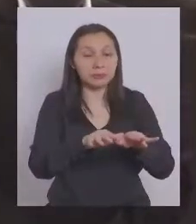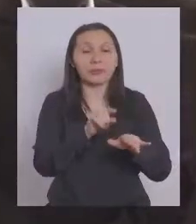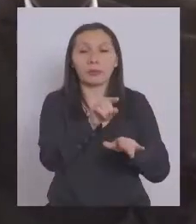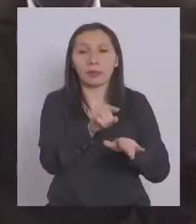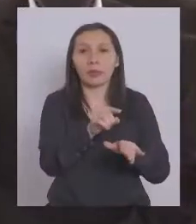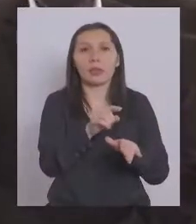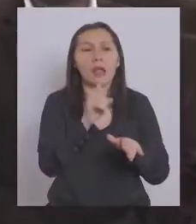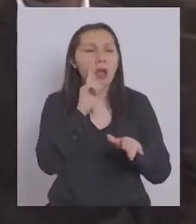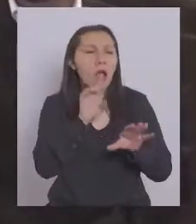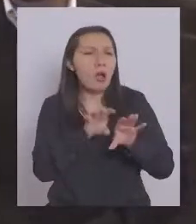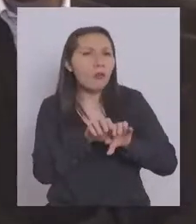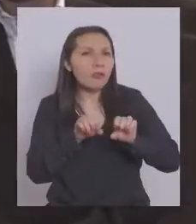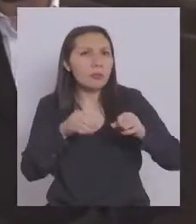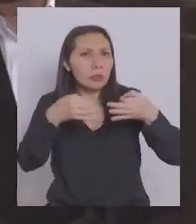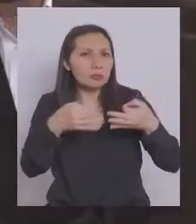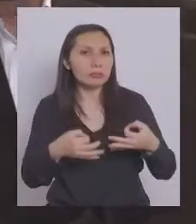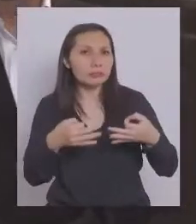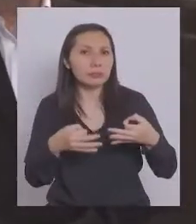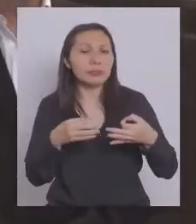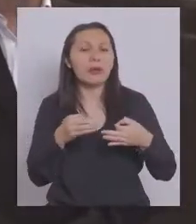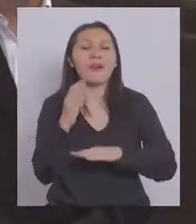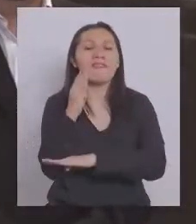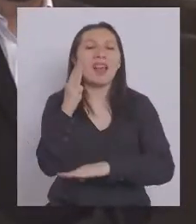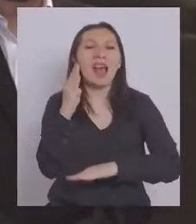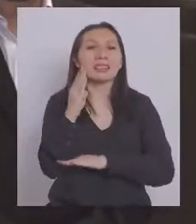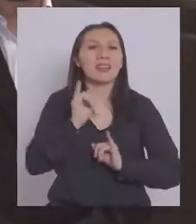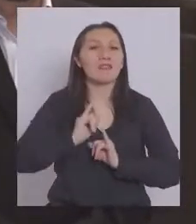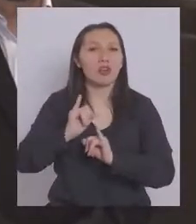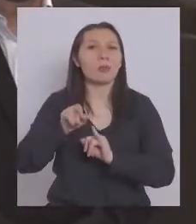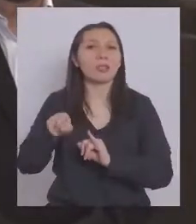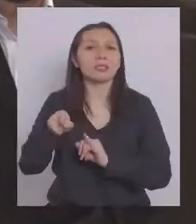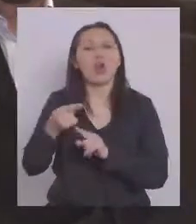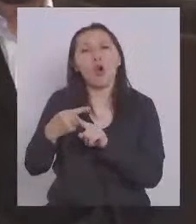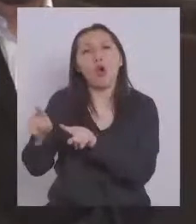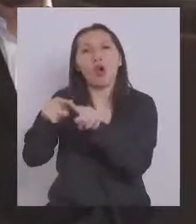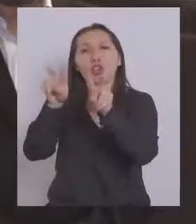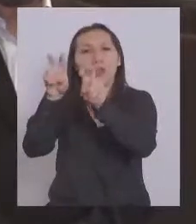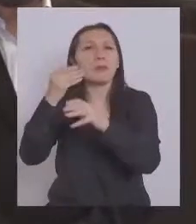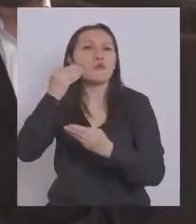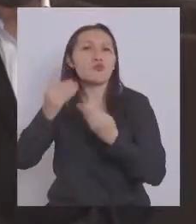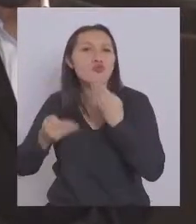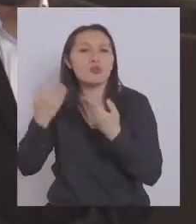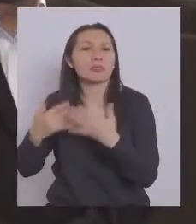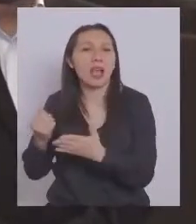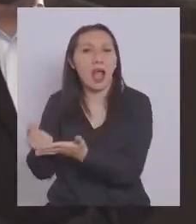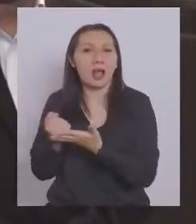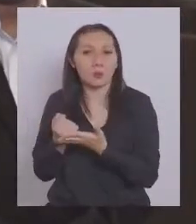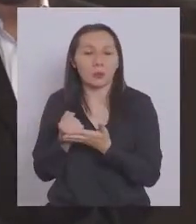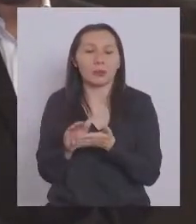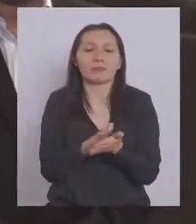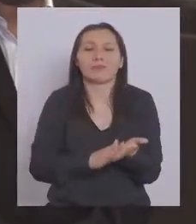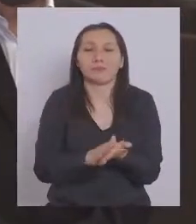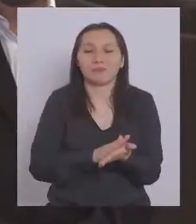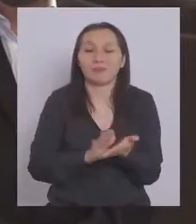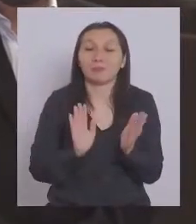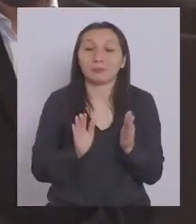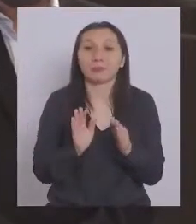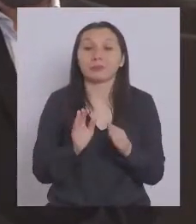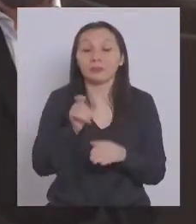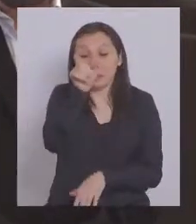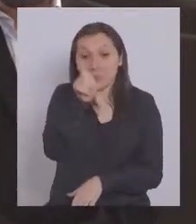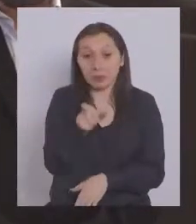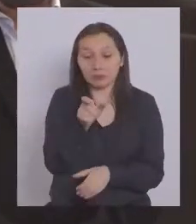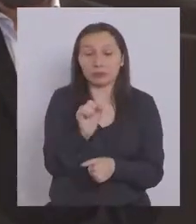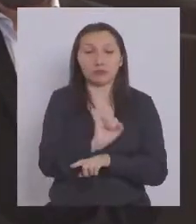una confirmación con la base de datos de beneficios, de otros beneficios. Y, por ejemplo, el